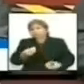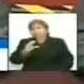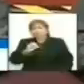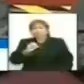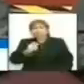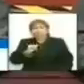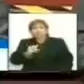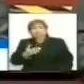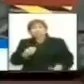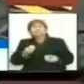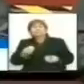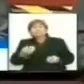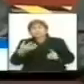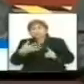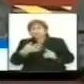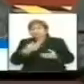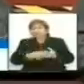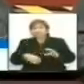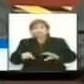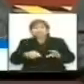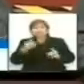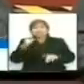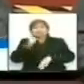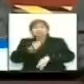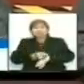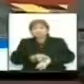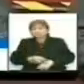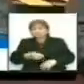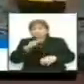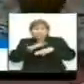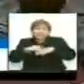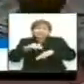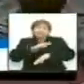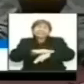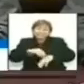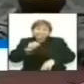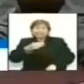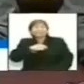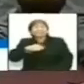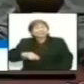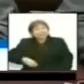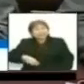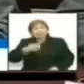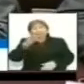qué? Entonces, si no interpelamos, ¿qué hacemos? ¿Chicheño? ¿Ir a los ministerios?